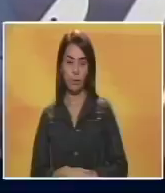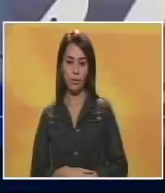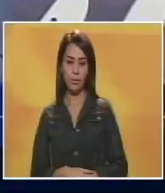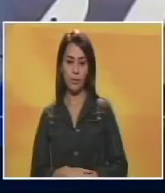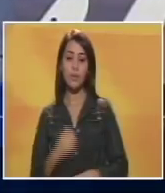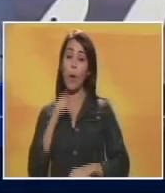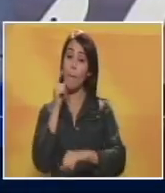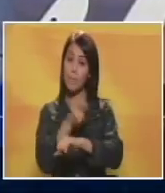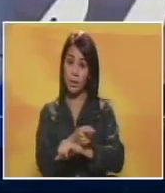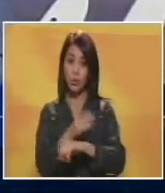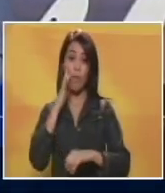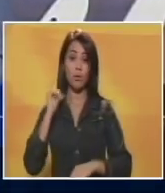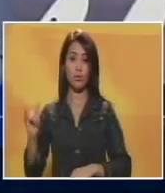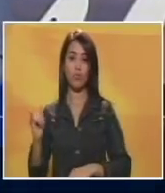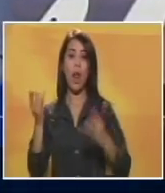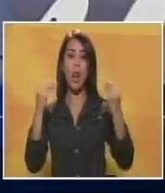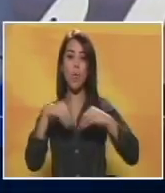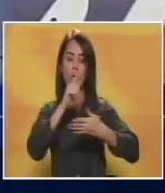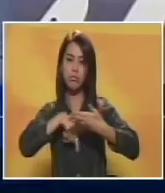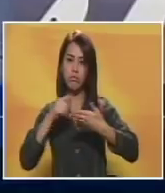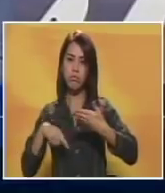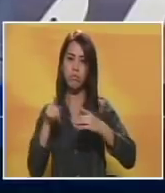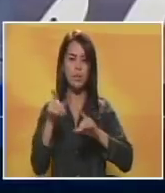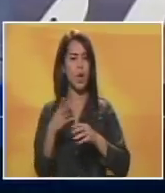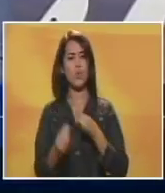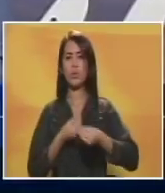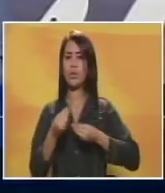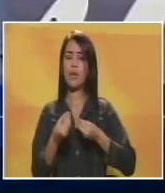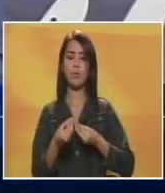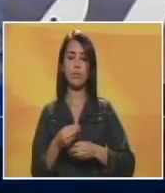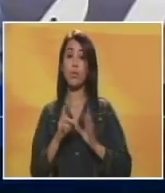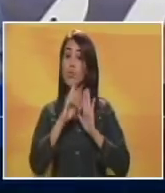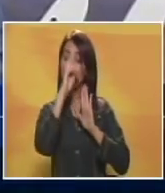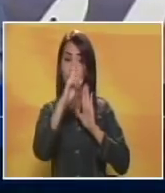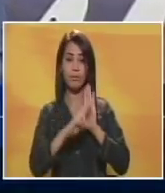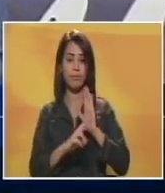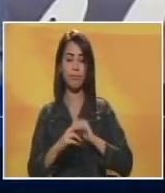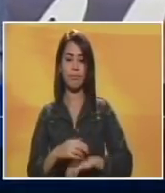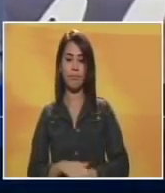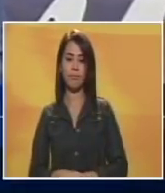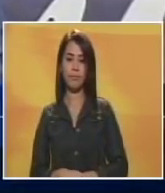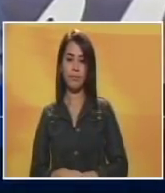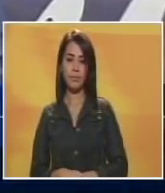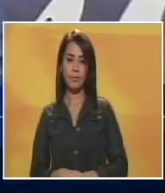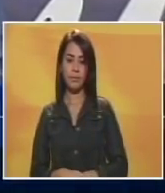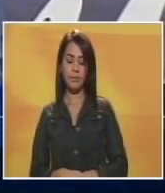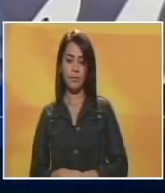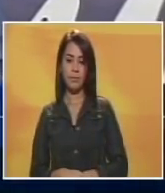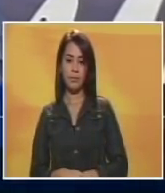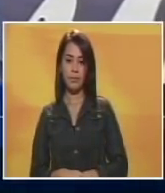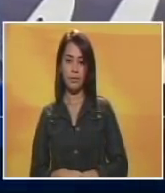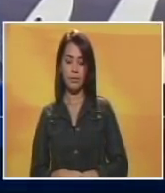ex candidato presidencial por Avanzada Progresista, Henry Falcón, pidió que se realicen nuevas elecciones en el